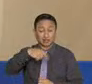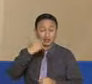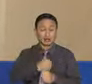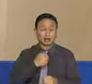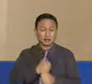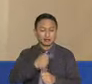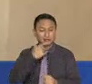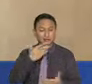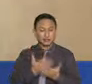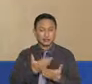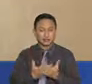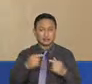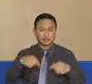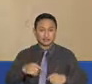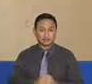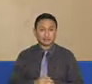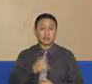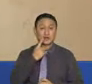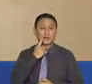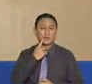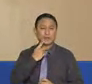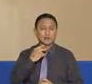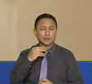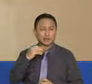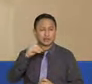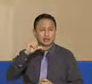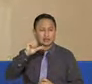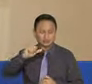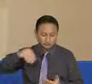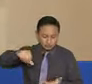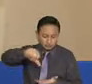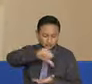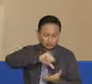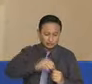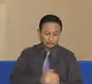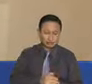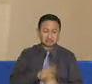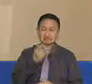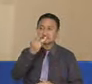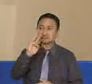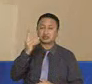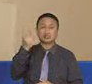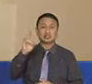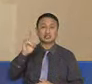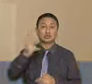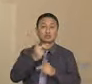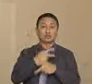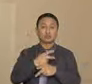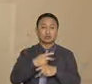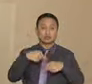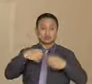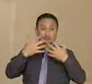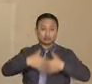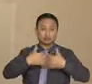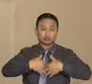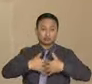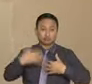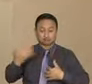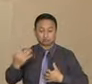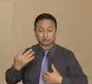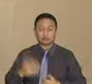agradecidos también no la miel Obviamente con la miel se hacen 16 17 productos con miel ciento por ciento pura